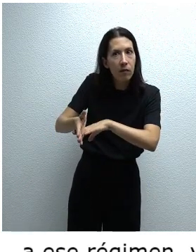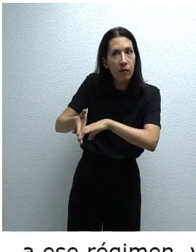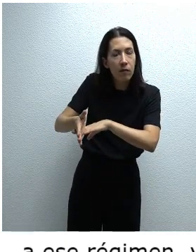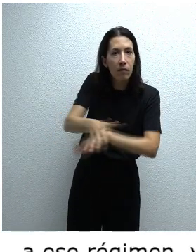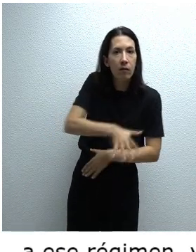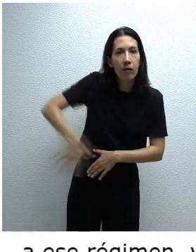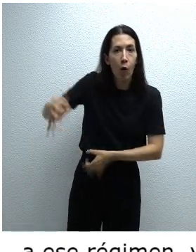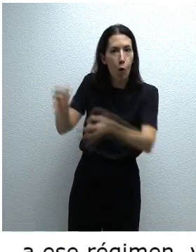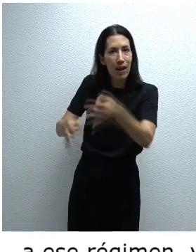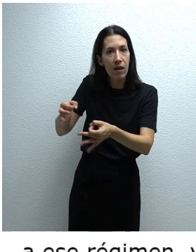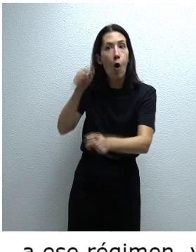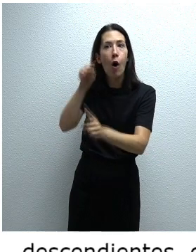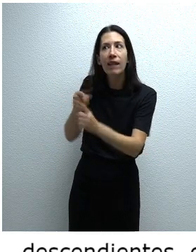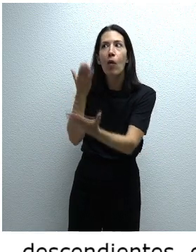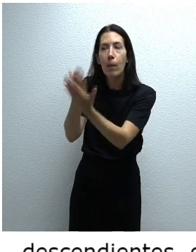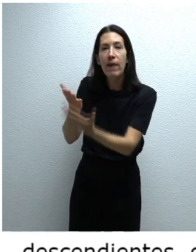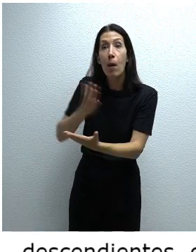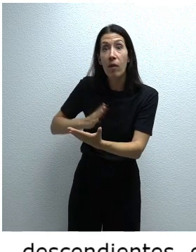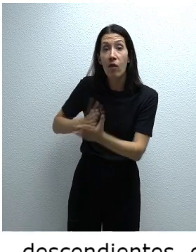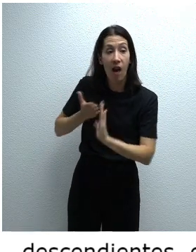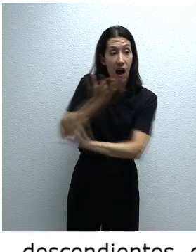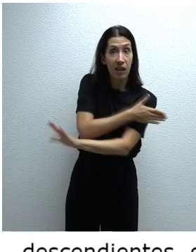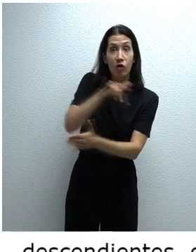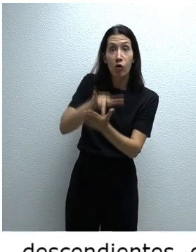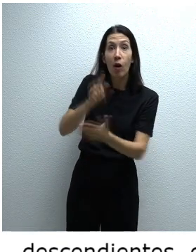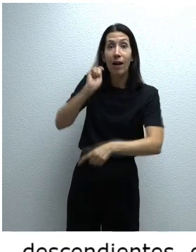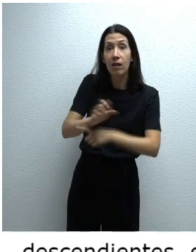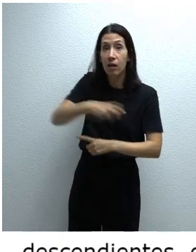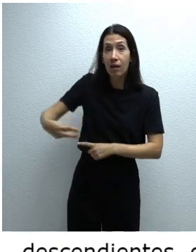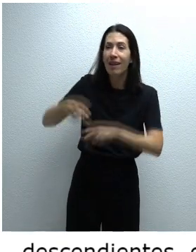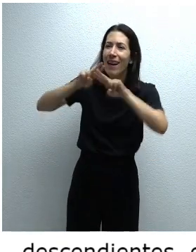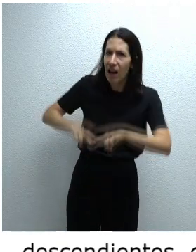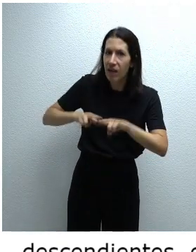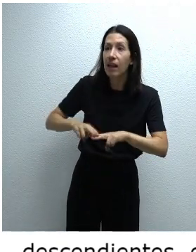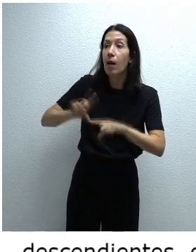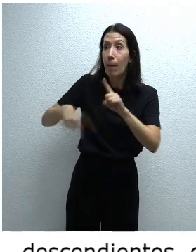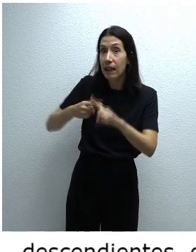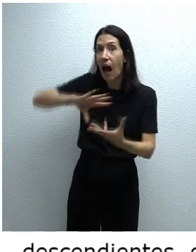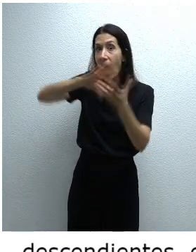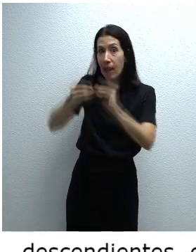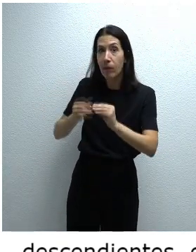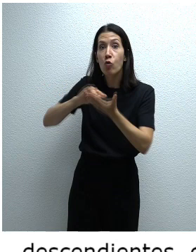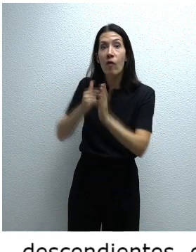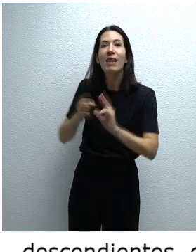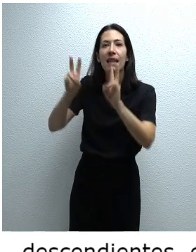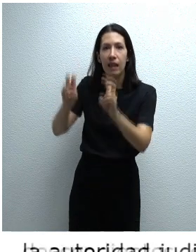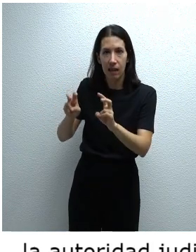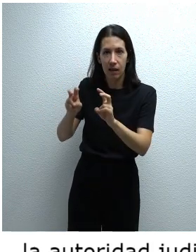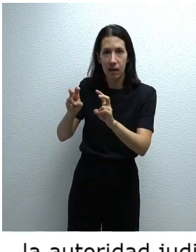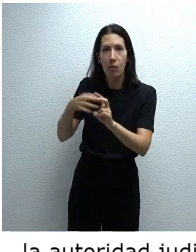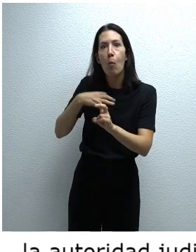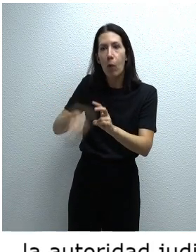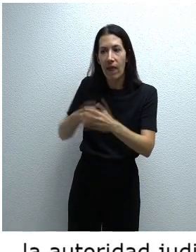judicial a los efectos de que esas resoluciones judiciales se revisen y se adapten al nuevo sistema de apoyo